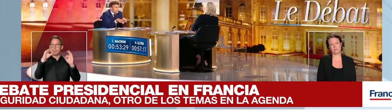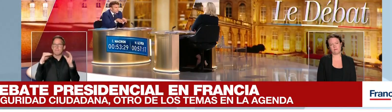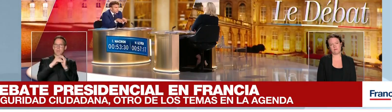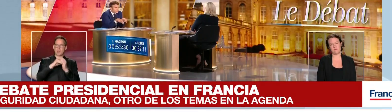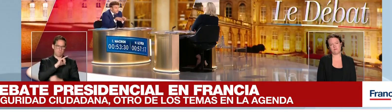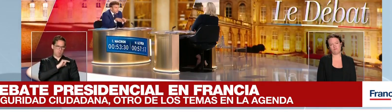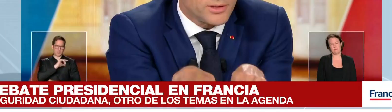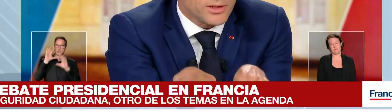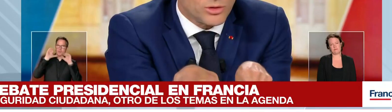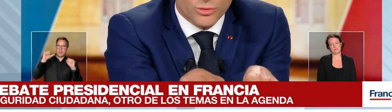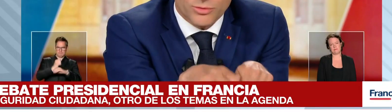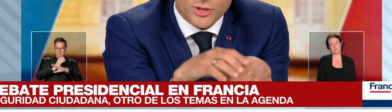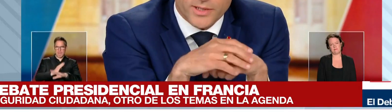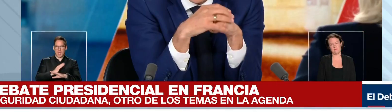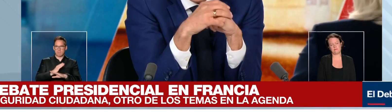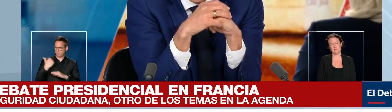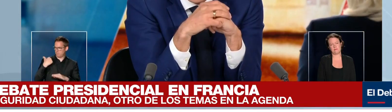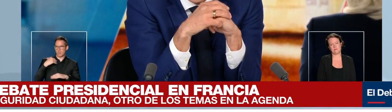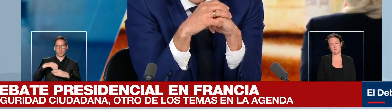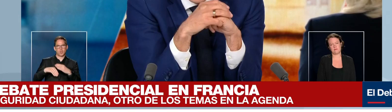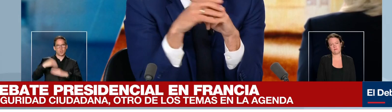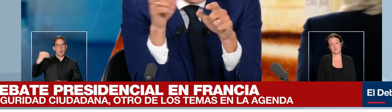policías y gendarmes que están en el terreno.